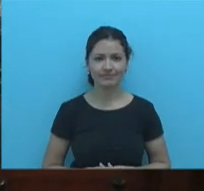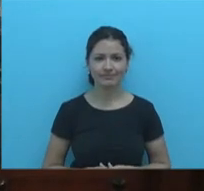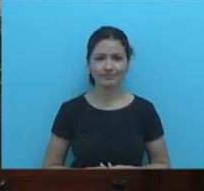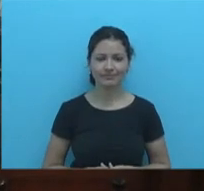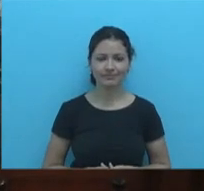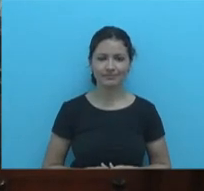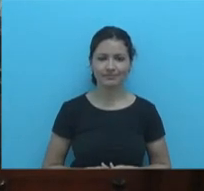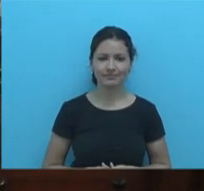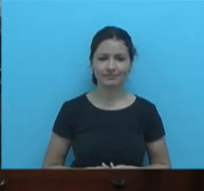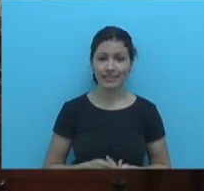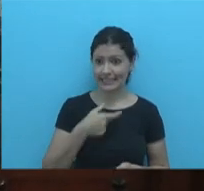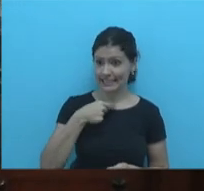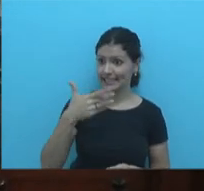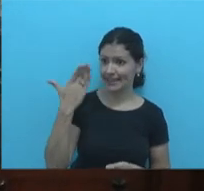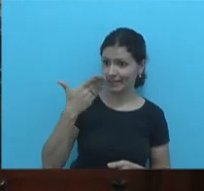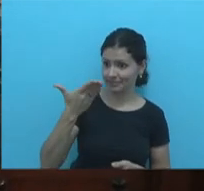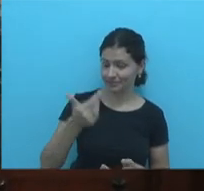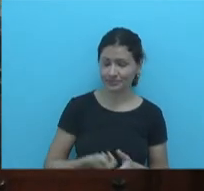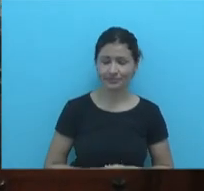si quieren hablar.